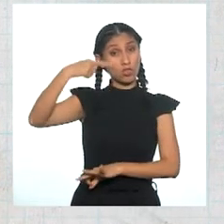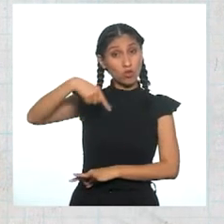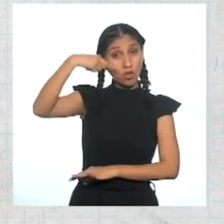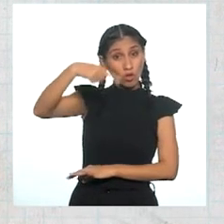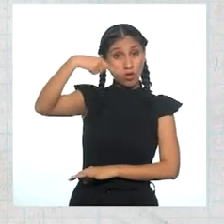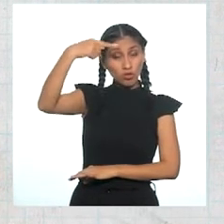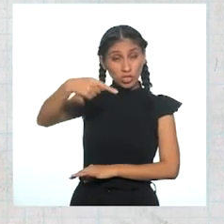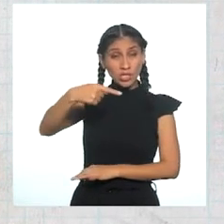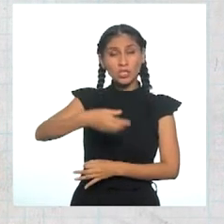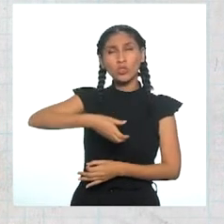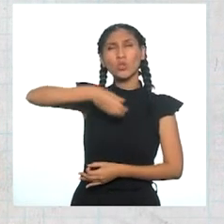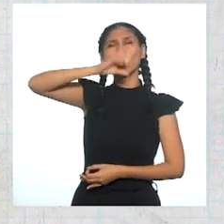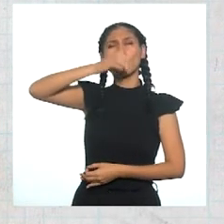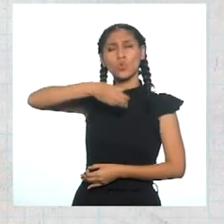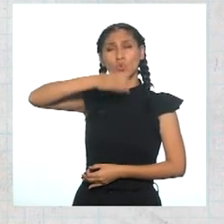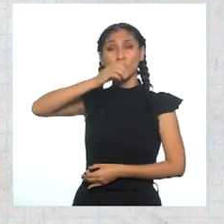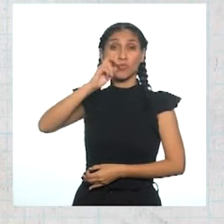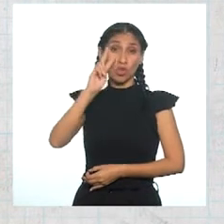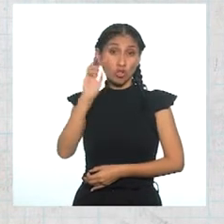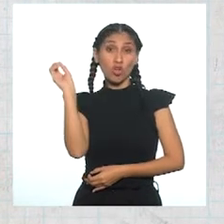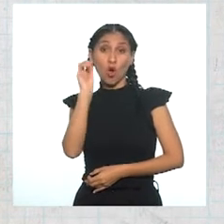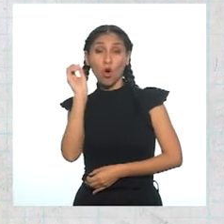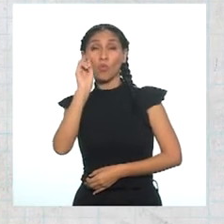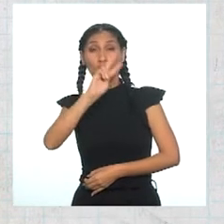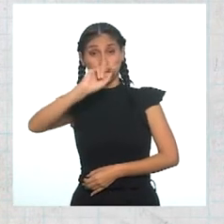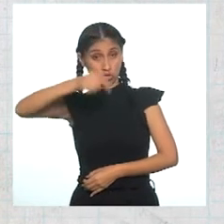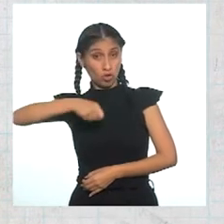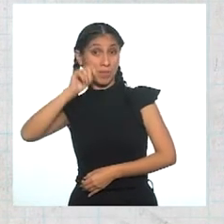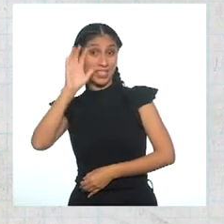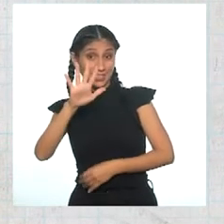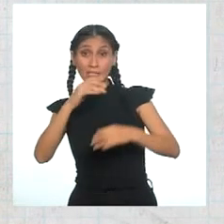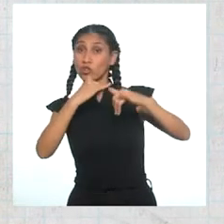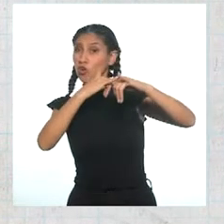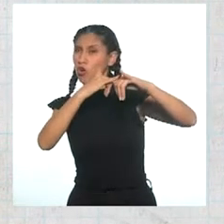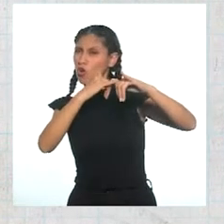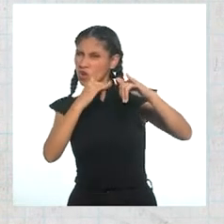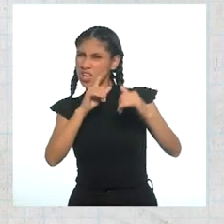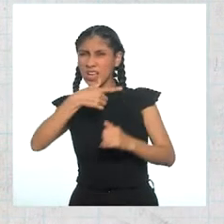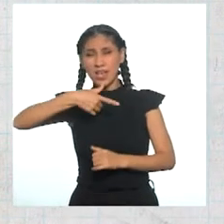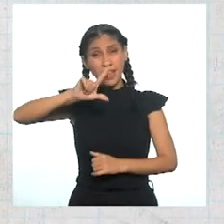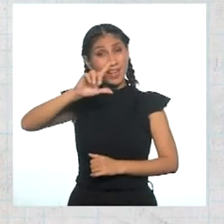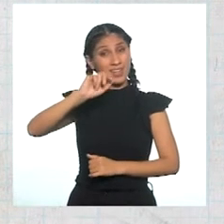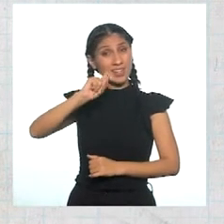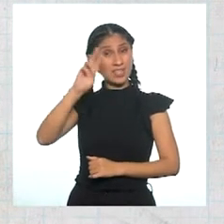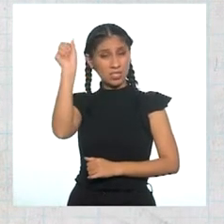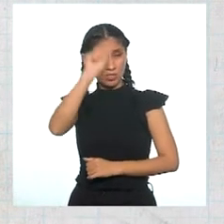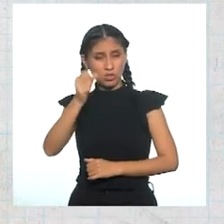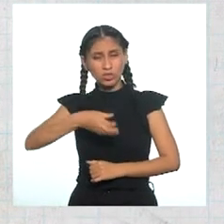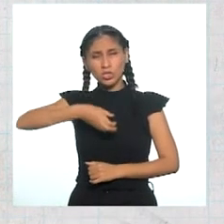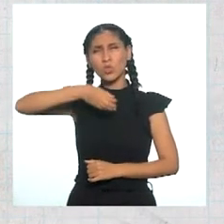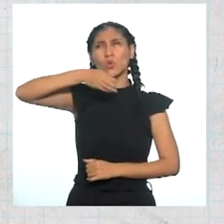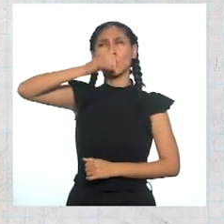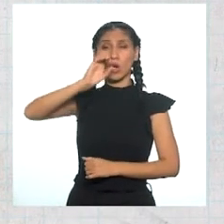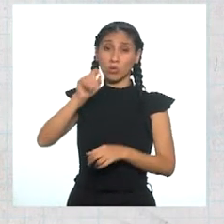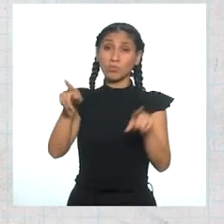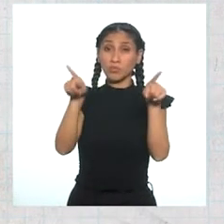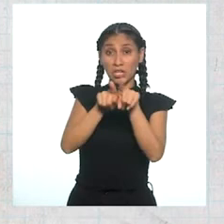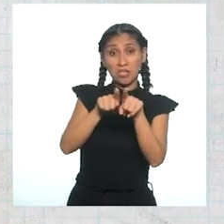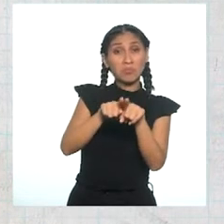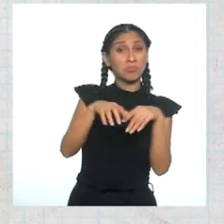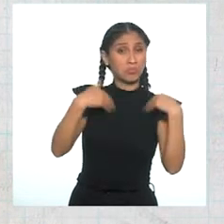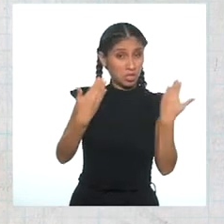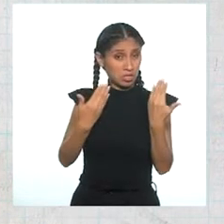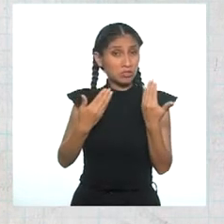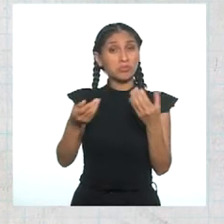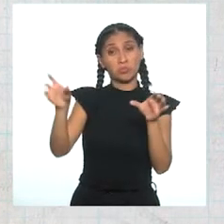agua. Esta puede provenir de 3 fuentes: agua pura, infusiones o jugos de